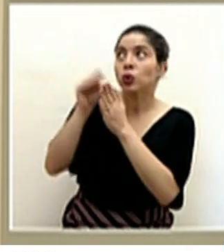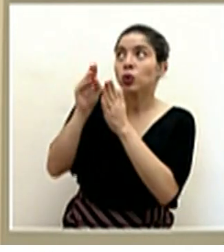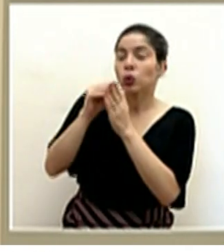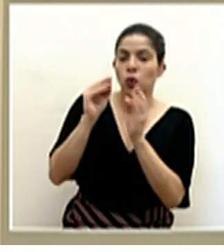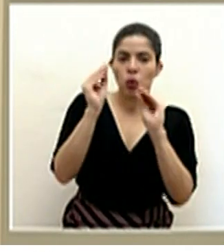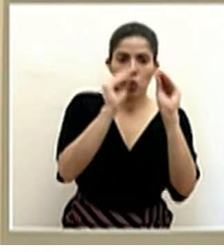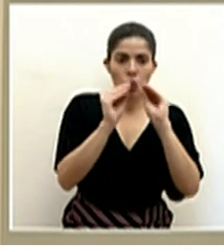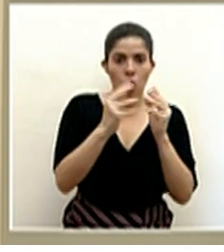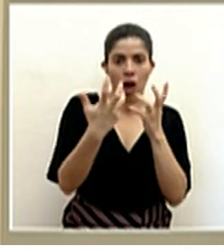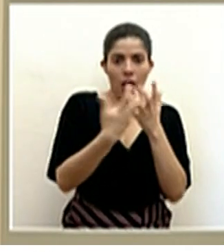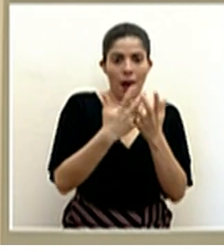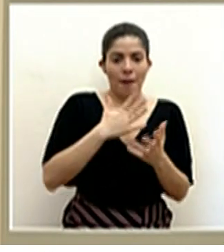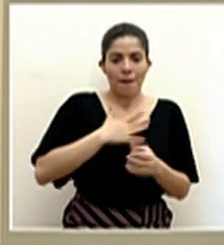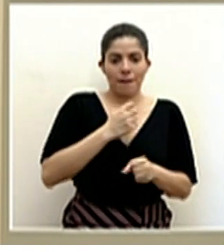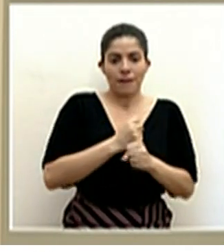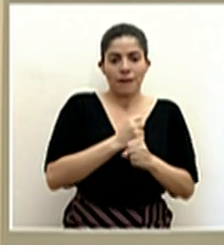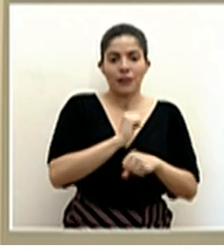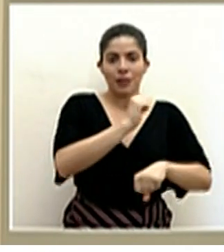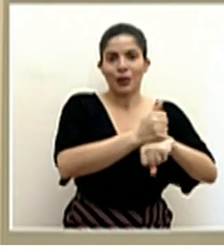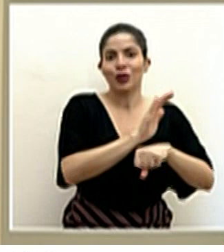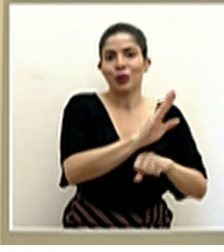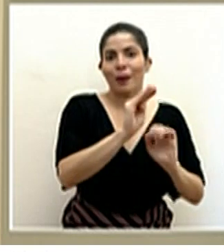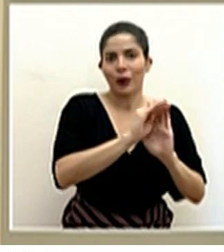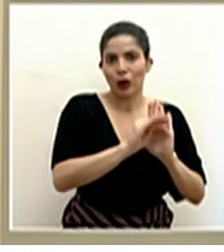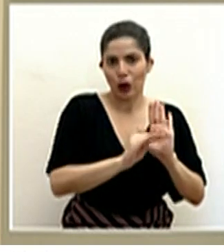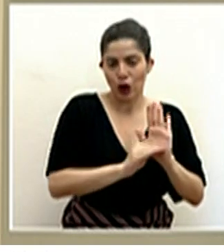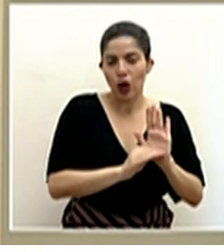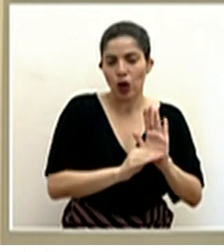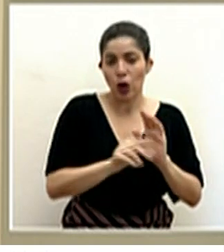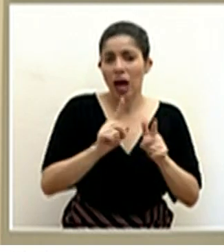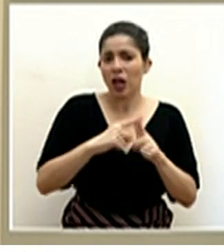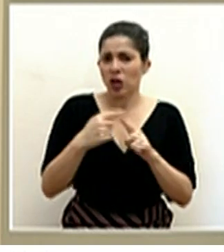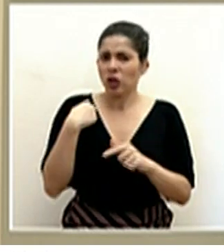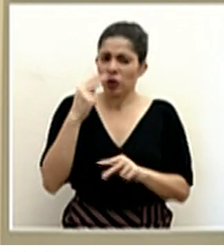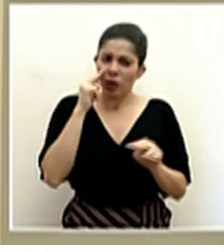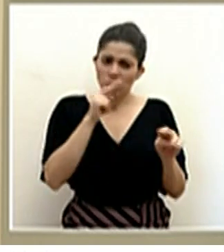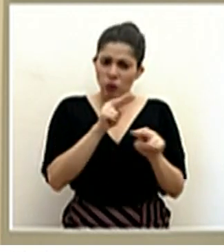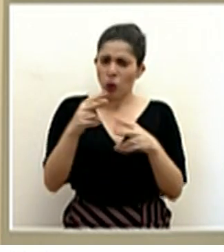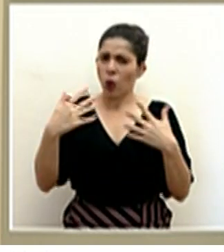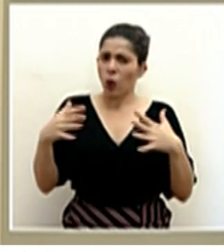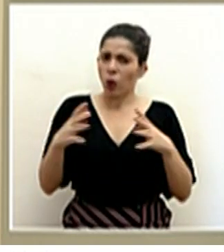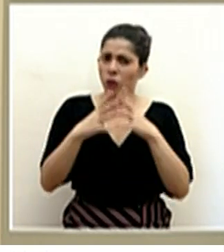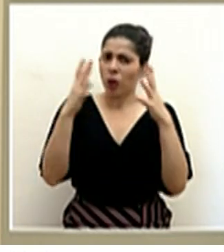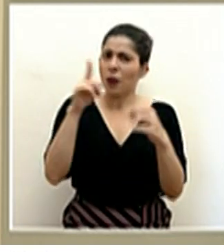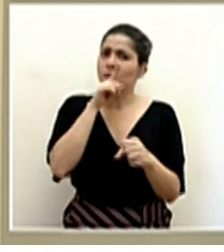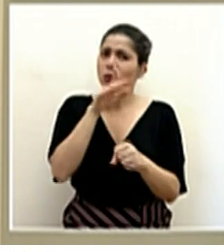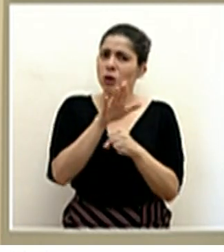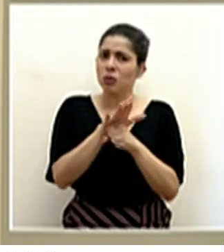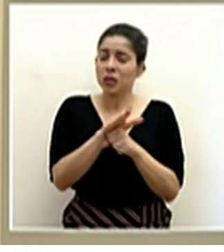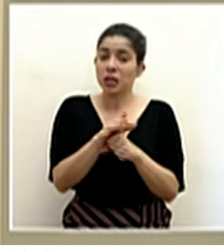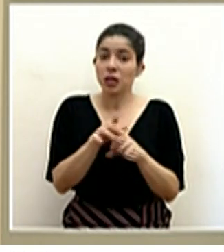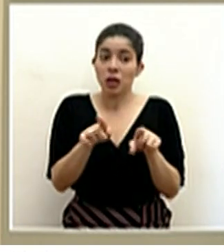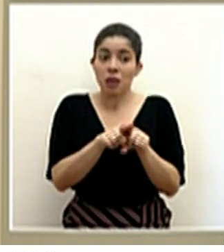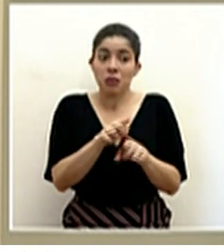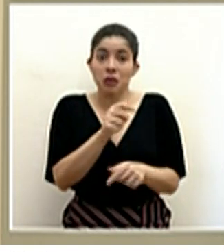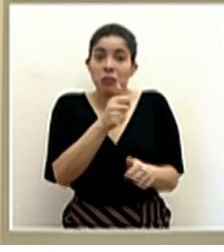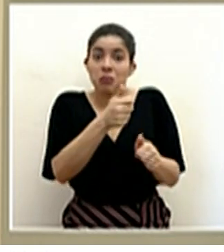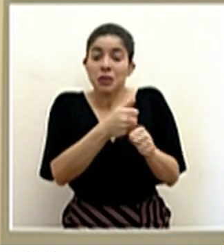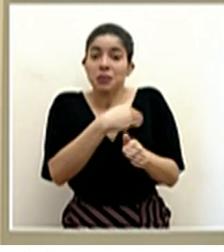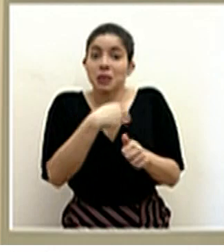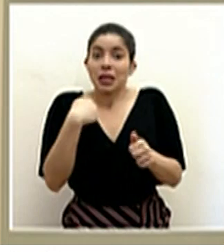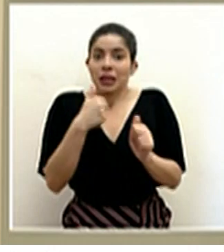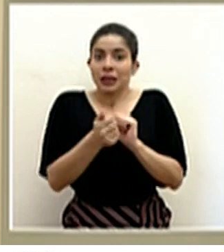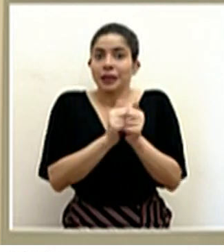específicos bajo los cuales se basa. Y yo considero, pues en realidad, que también ha habido un compromiso enorme por parte del mismo ministro de